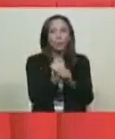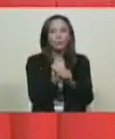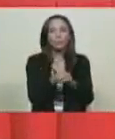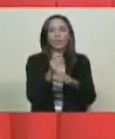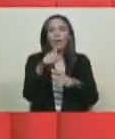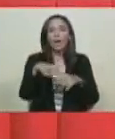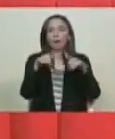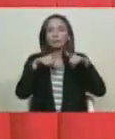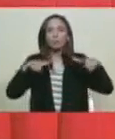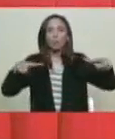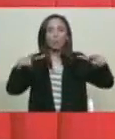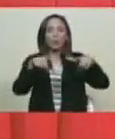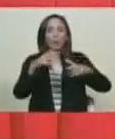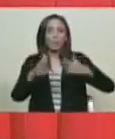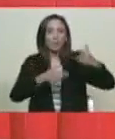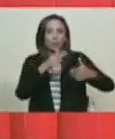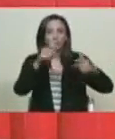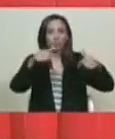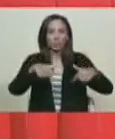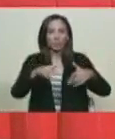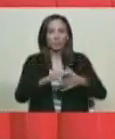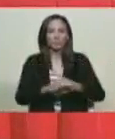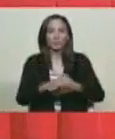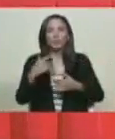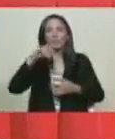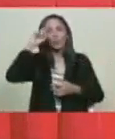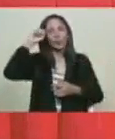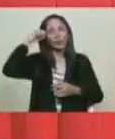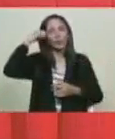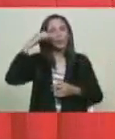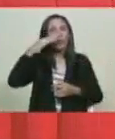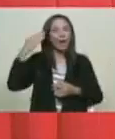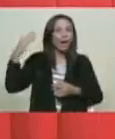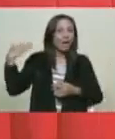patio del metro, que me trae tantos recuerdos